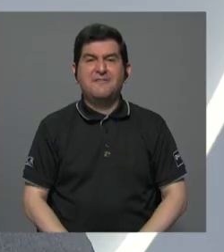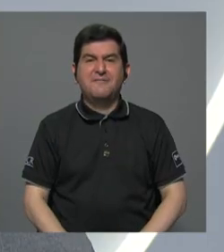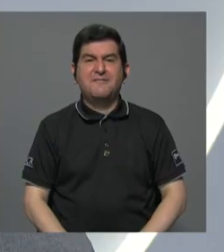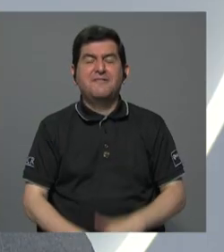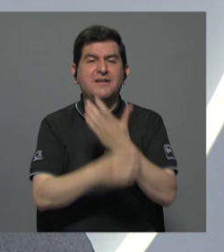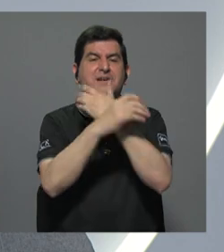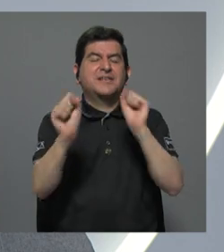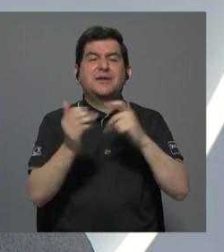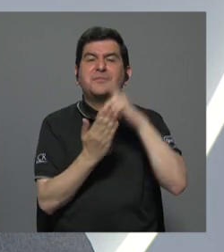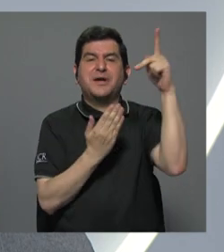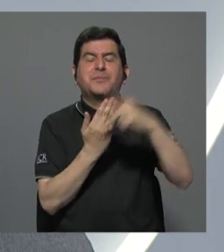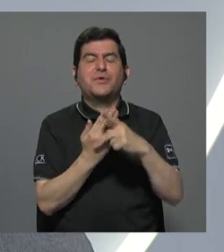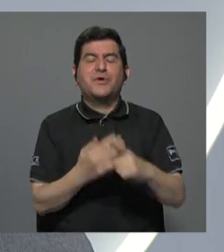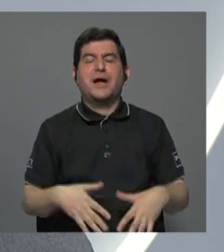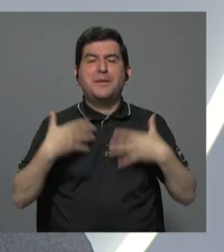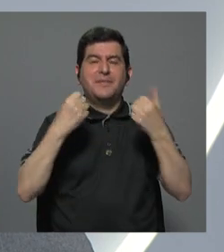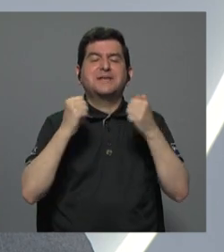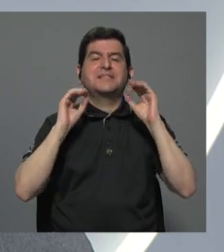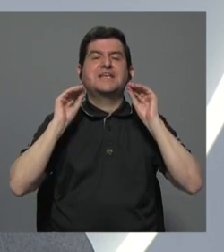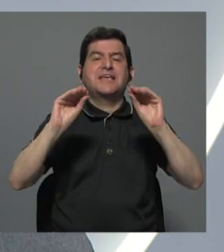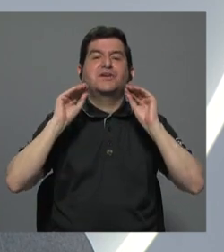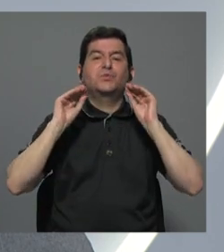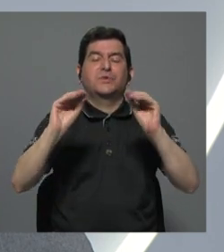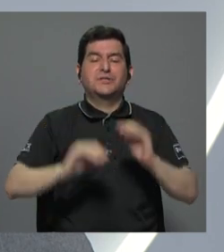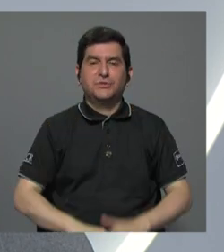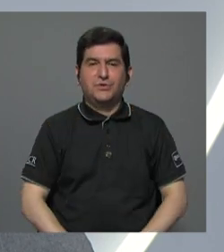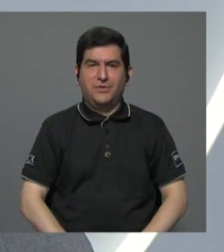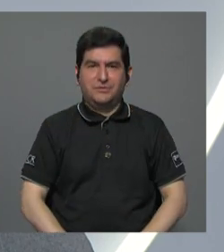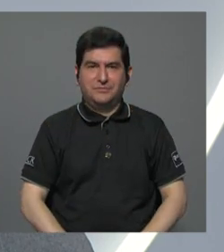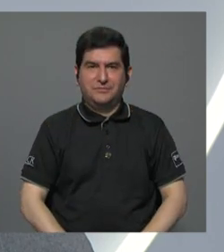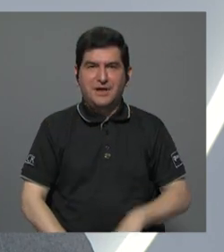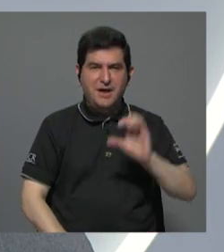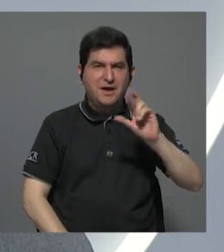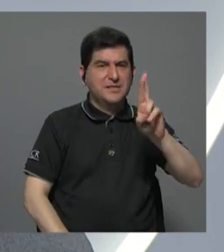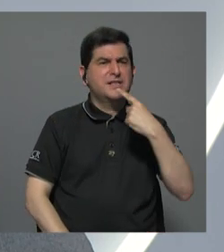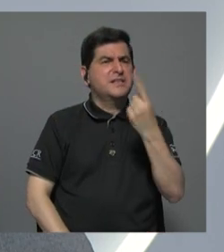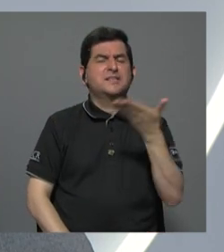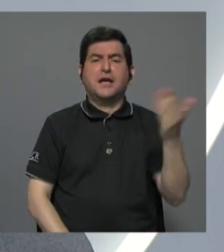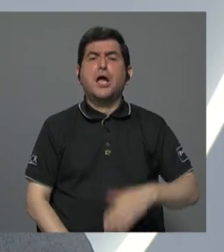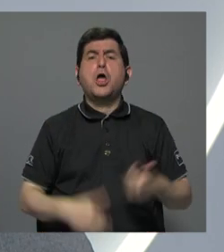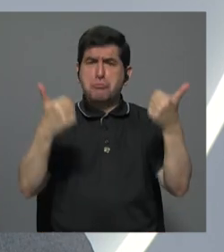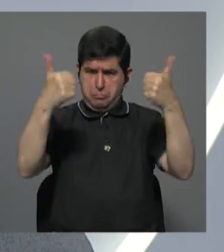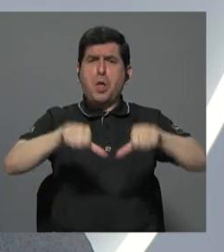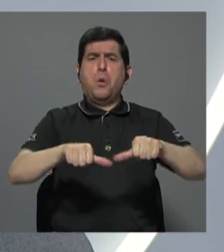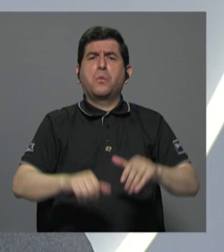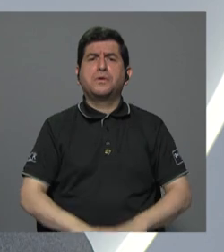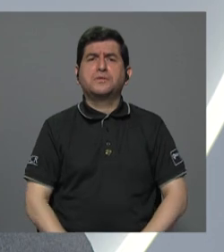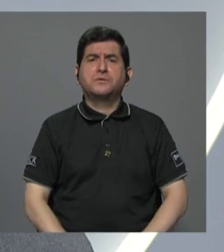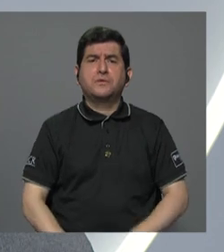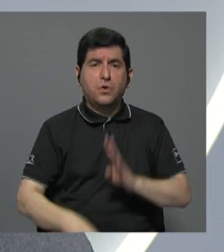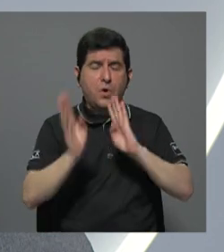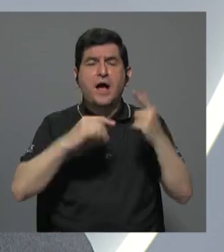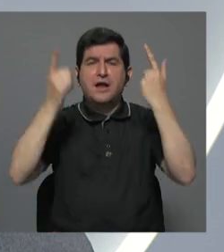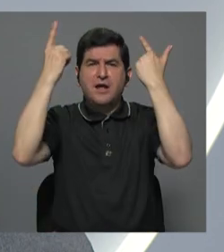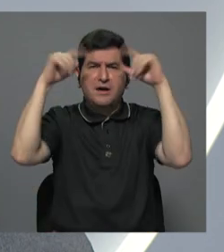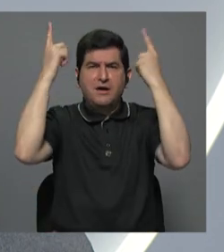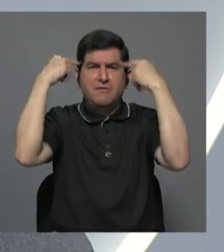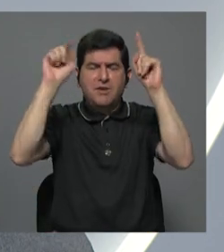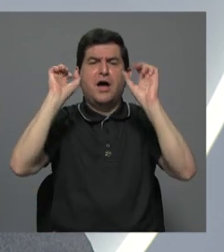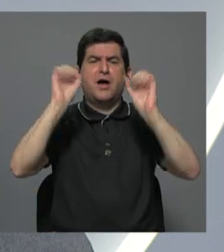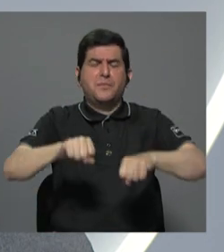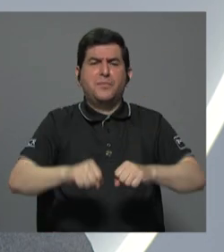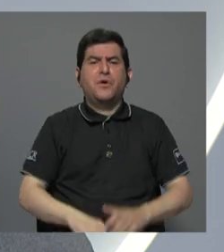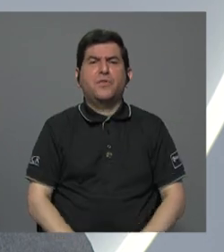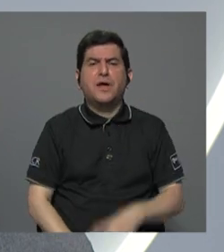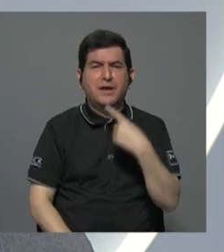los programas de salud y de educación sí claro totalmente de acuerdo de hecho cuando se habla de eficiencia nosotros podríamos